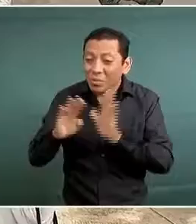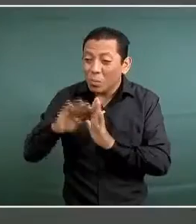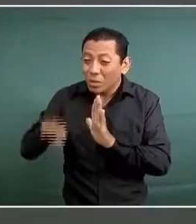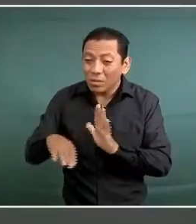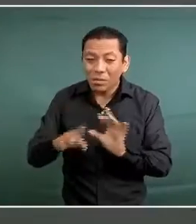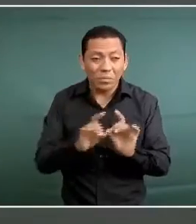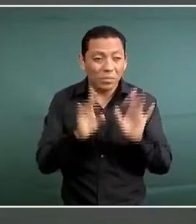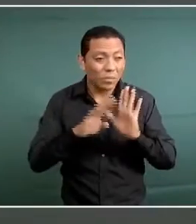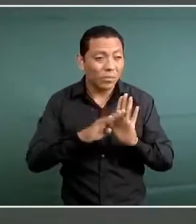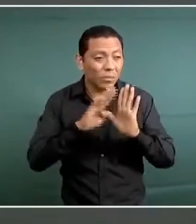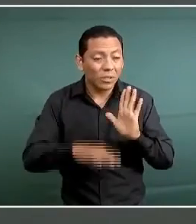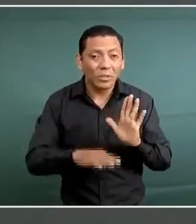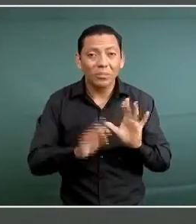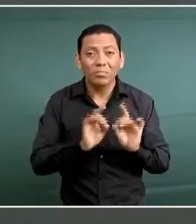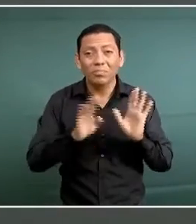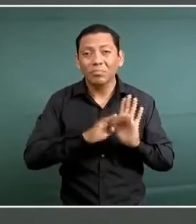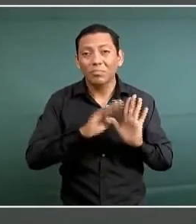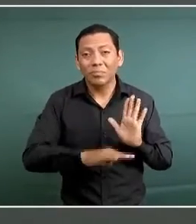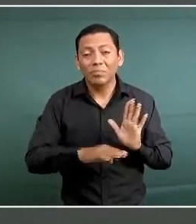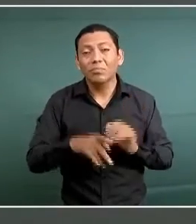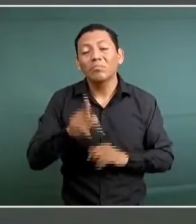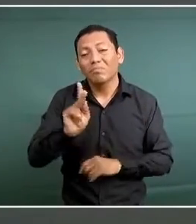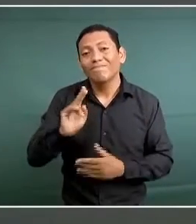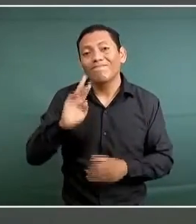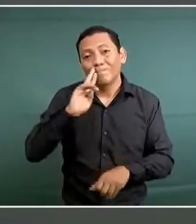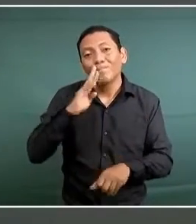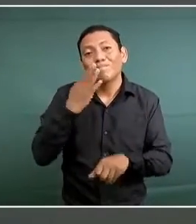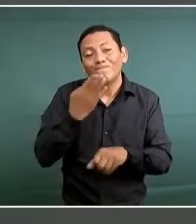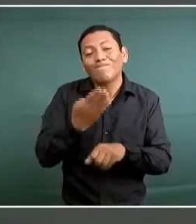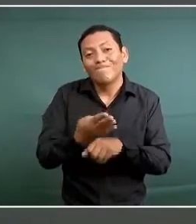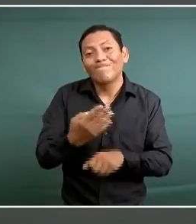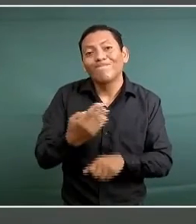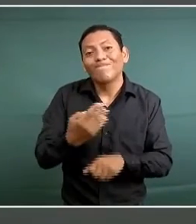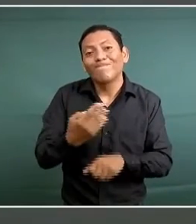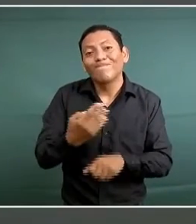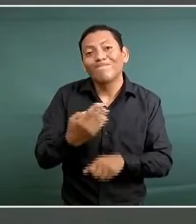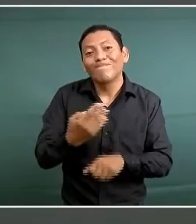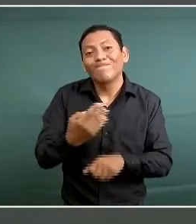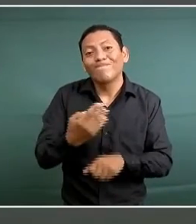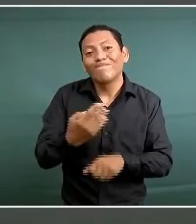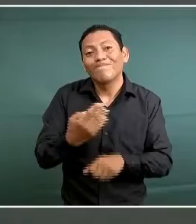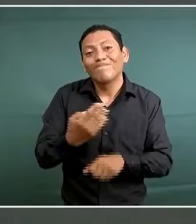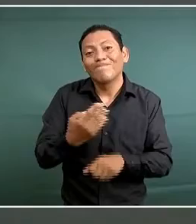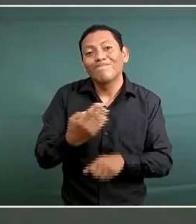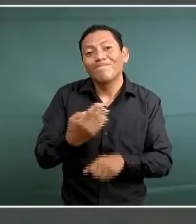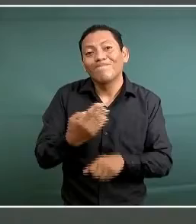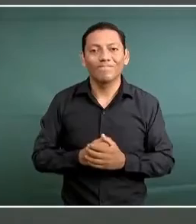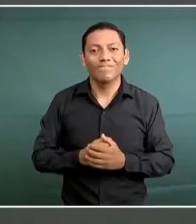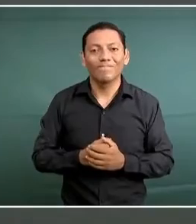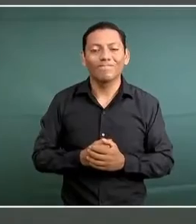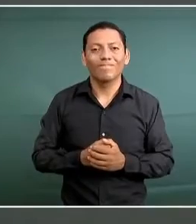humanas, pero me veo obligado a hacerlo. Me gustaría que